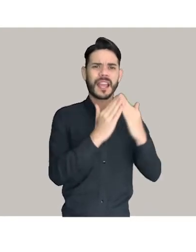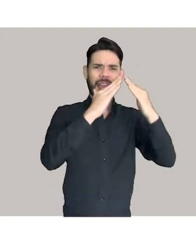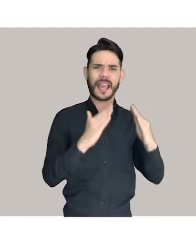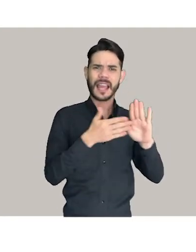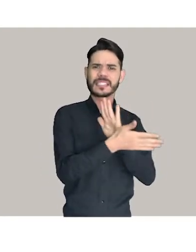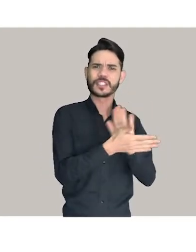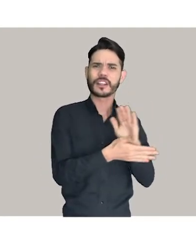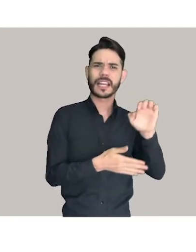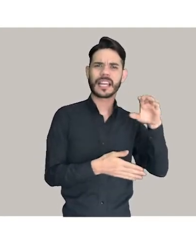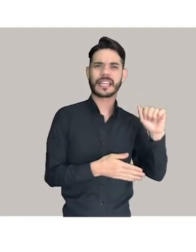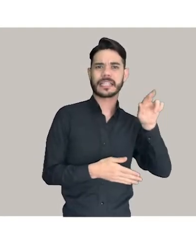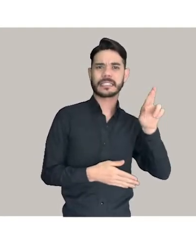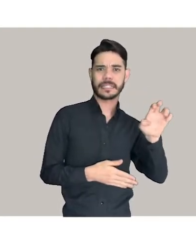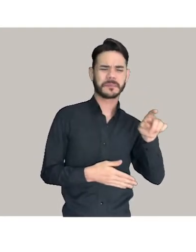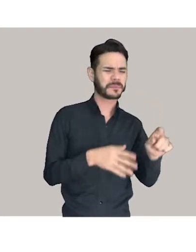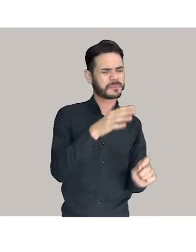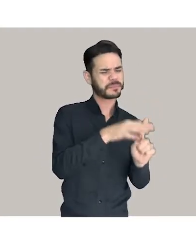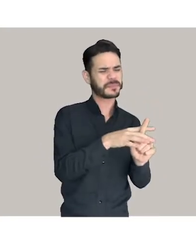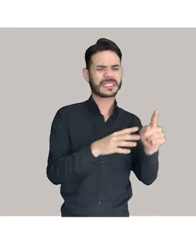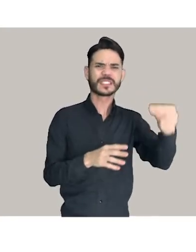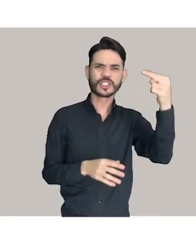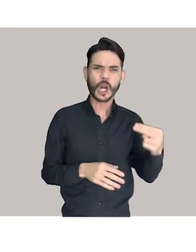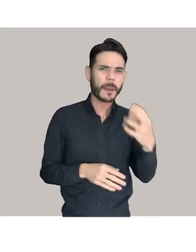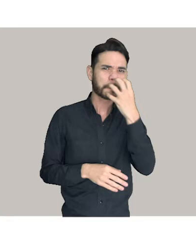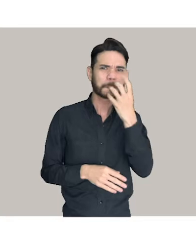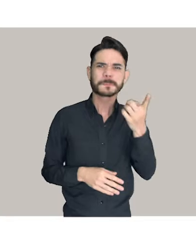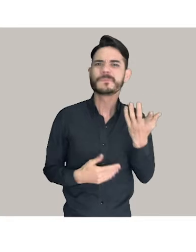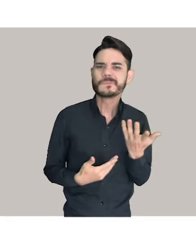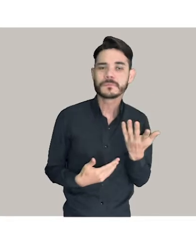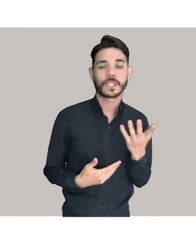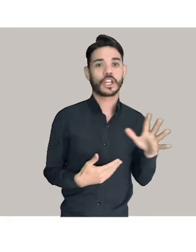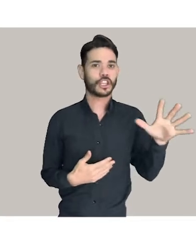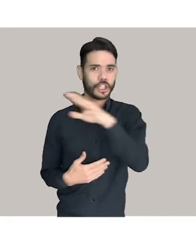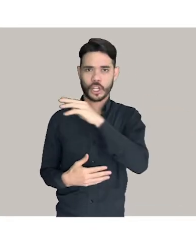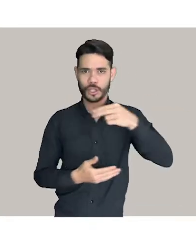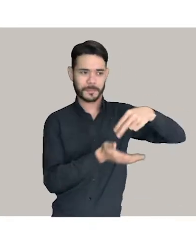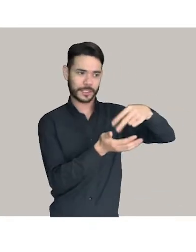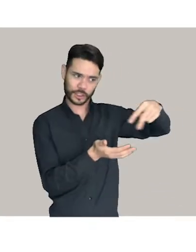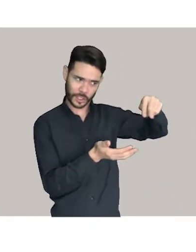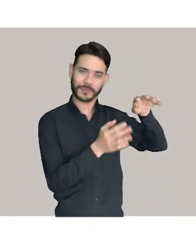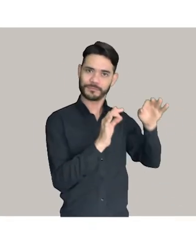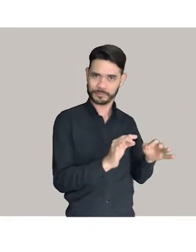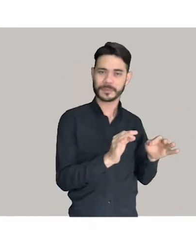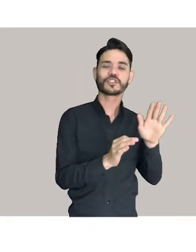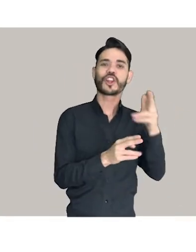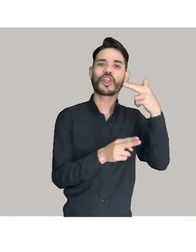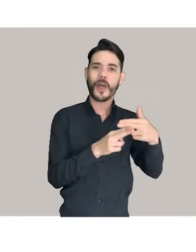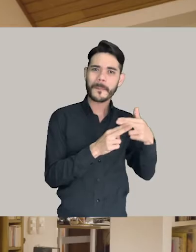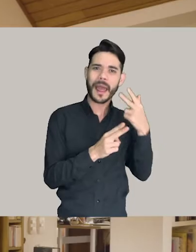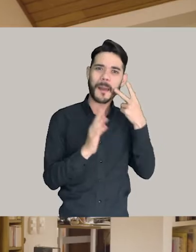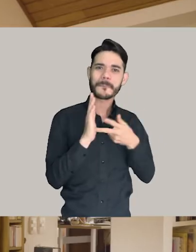la historia de Amamelis? Son personajes todos los que contienen las historias que tienen nombres de